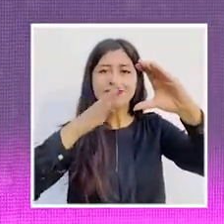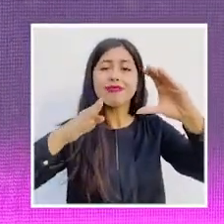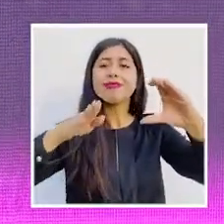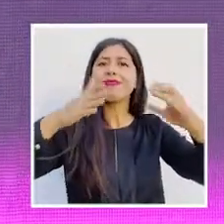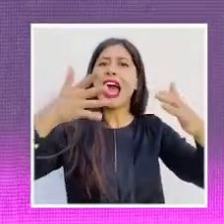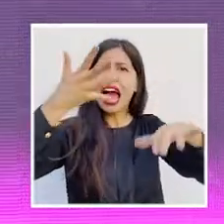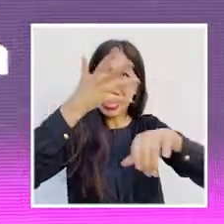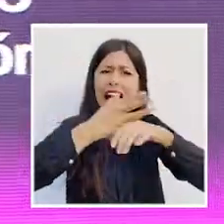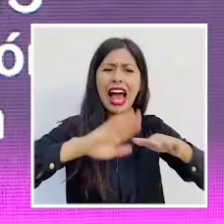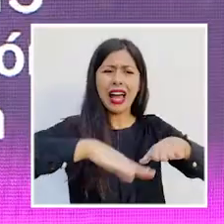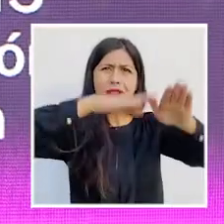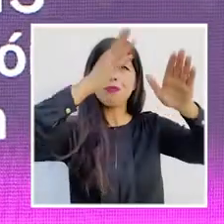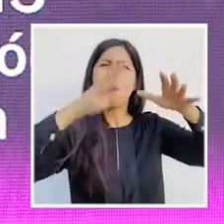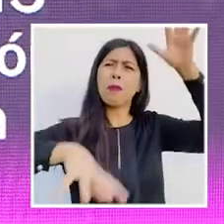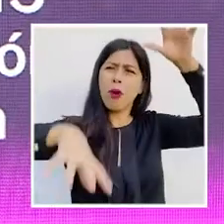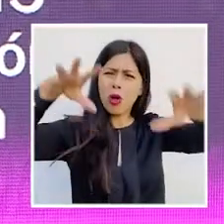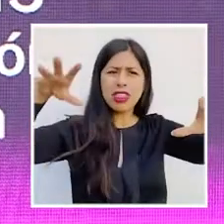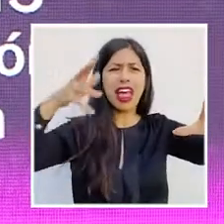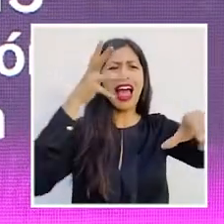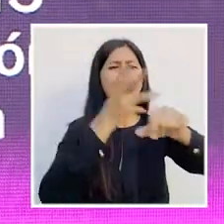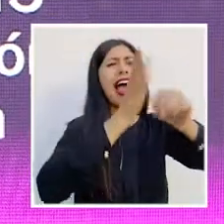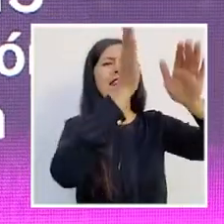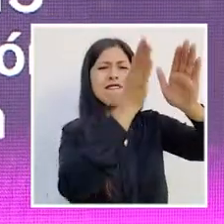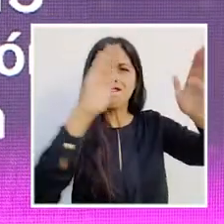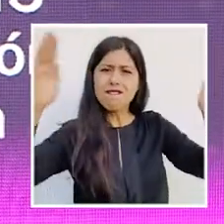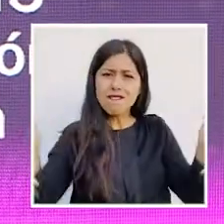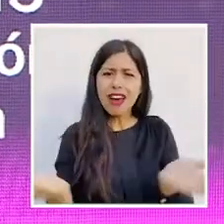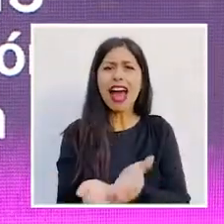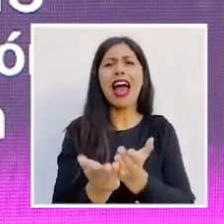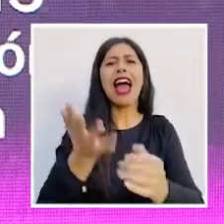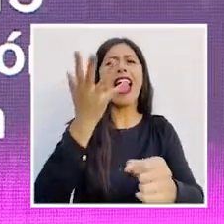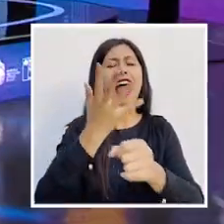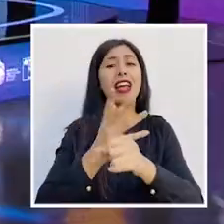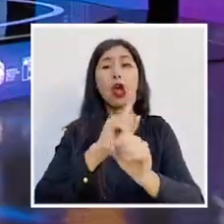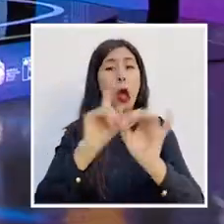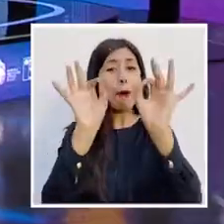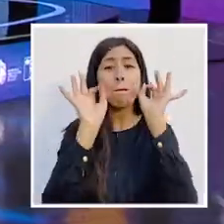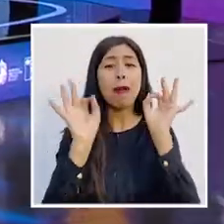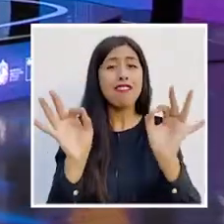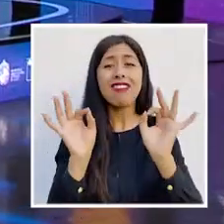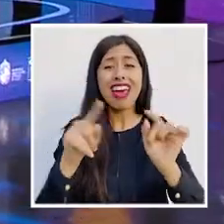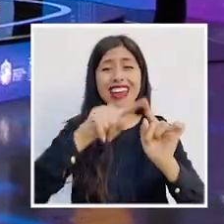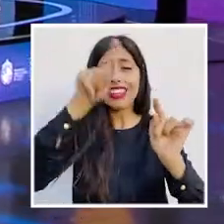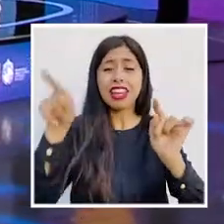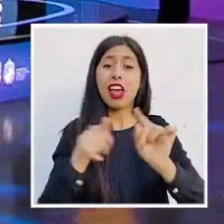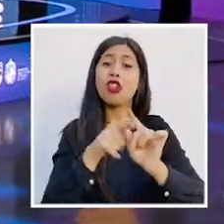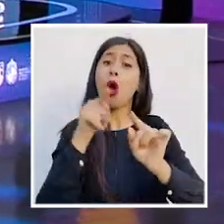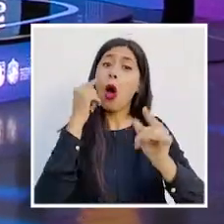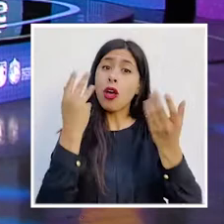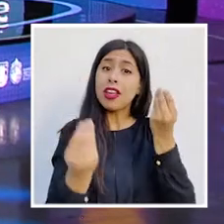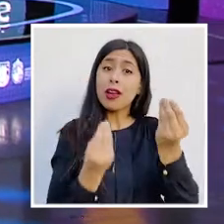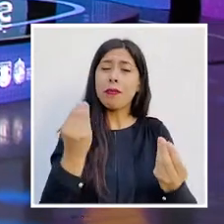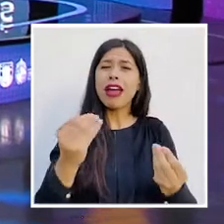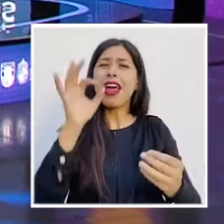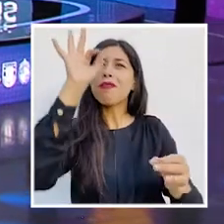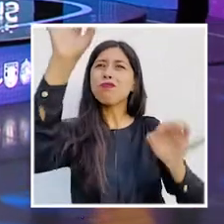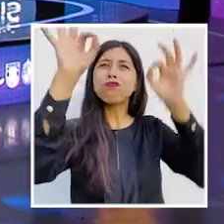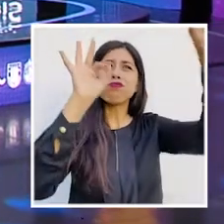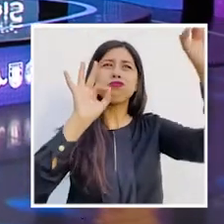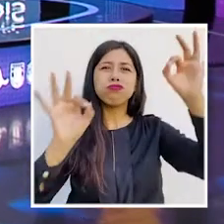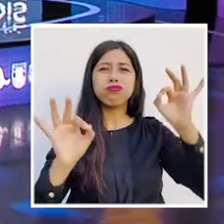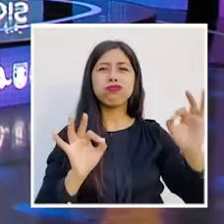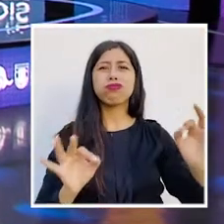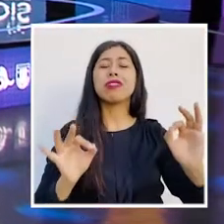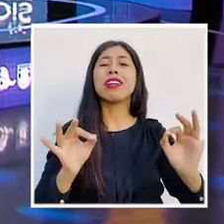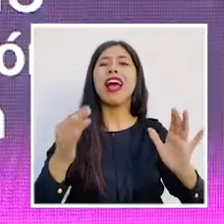tiene pequeñas montañas, valles. Y esta luz que estamos viendo aquí son los últimos rayos de Sol que logran pasar